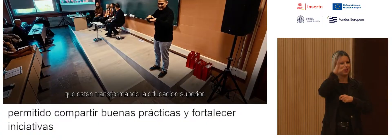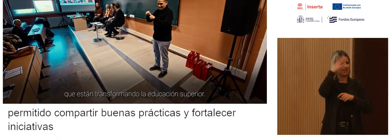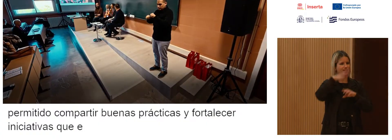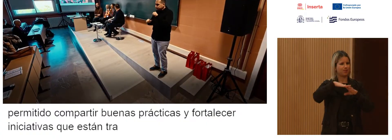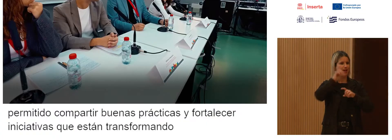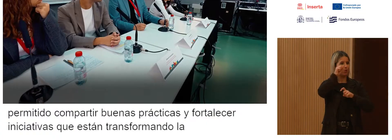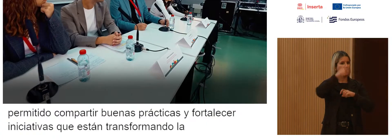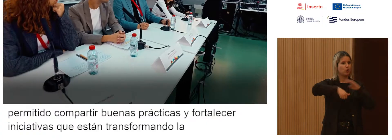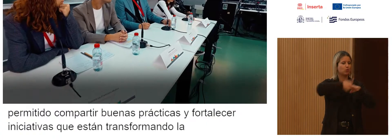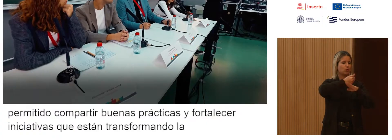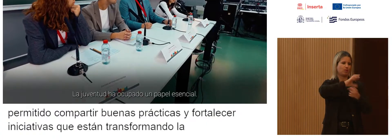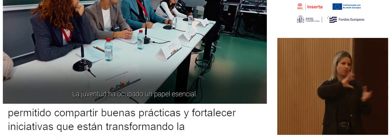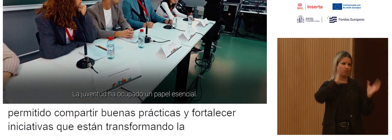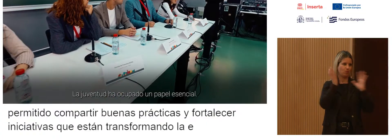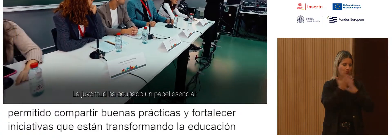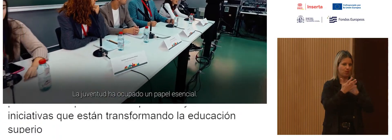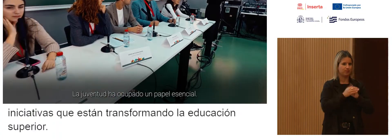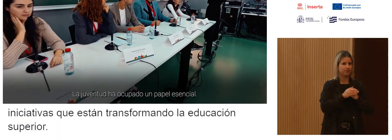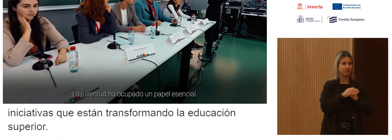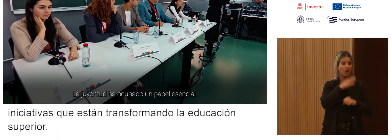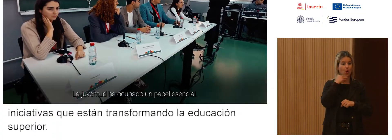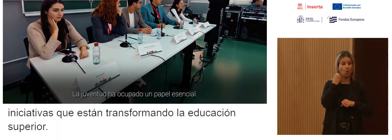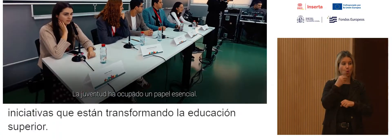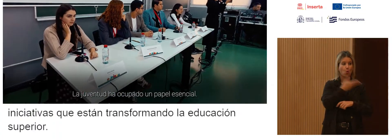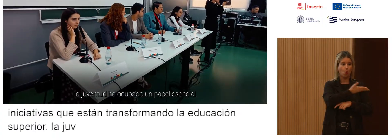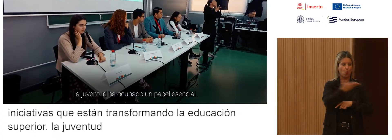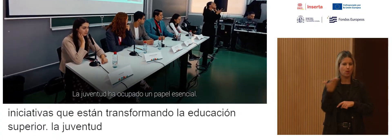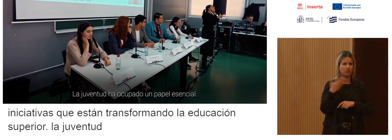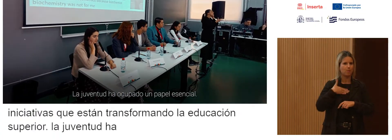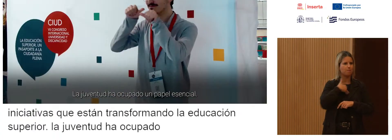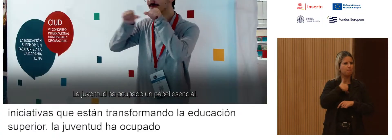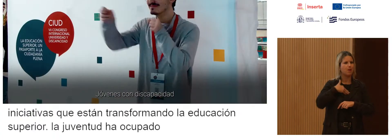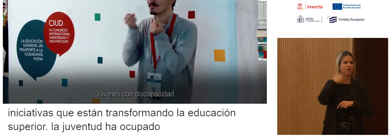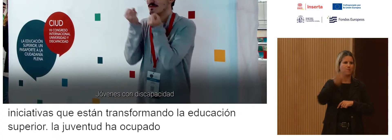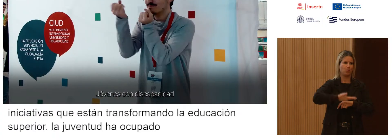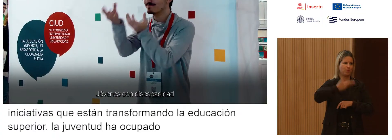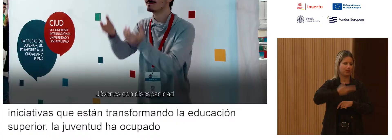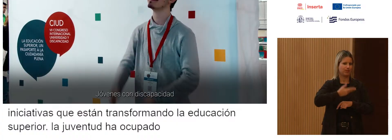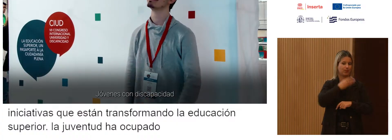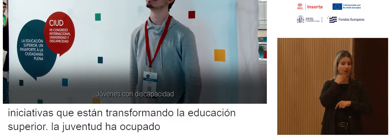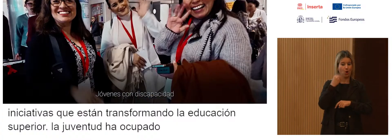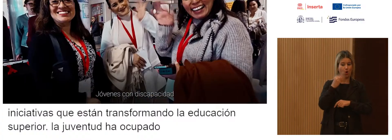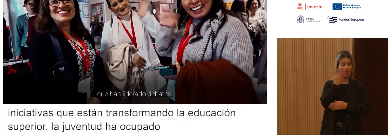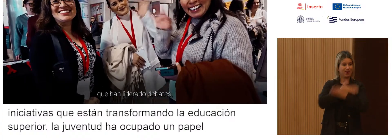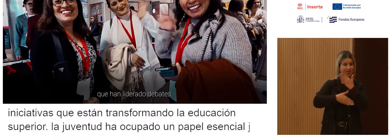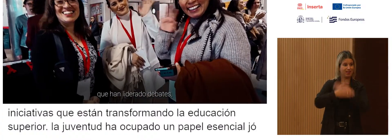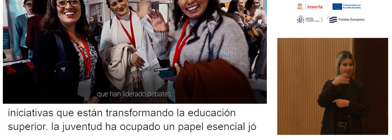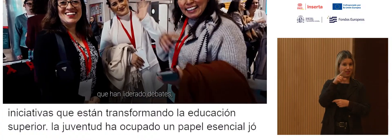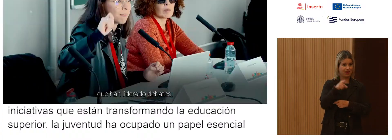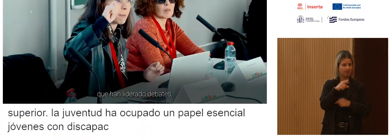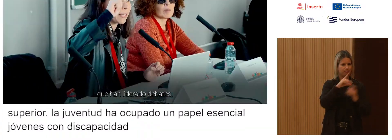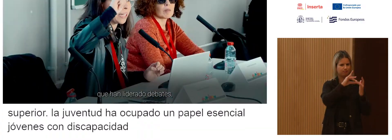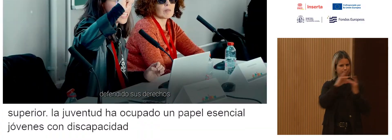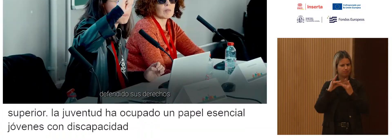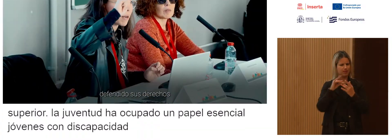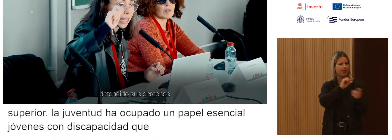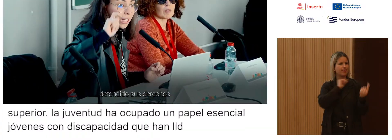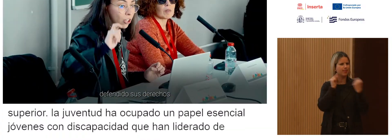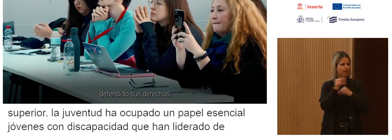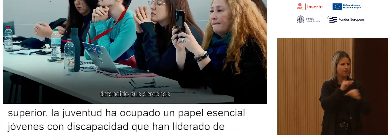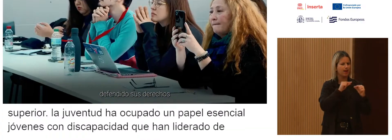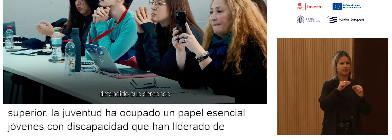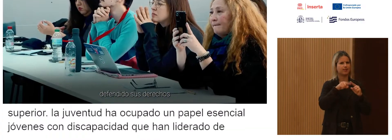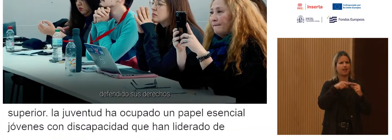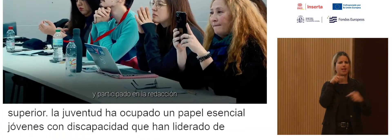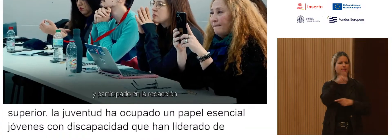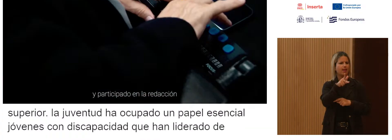educación superior. La juventud ha ocupado un papel esencial. Jóvenes con discapacidad que han liderado debates, defendido